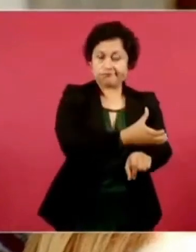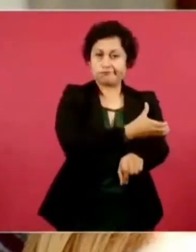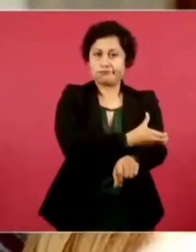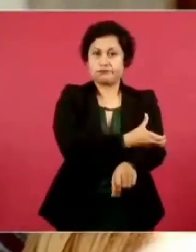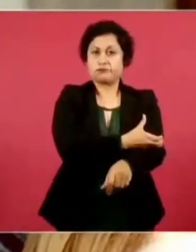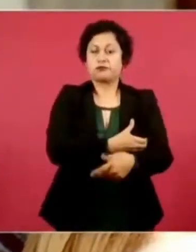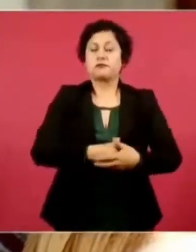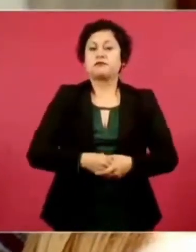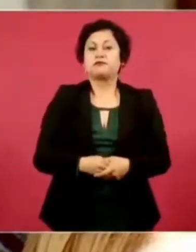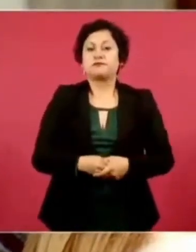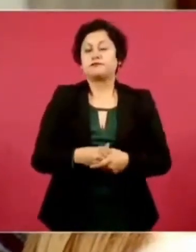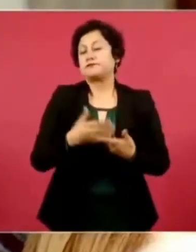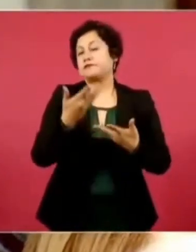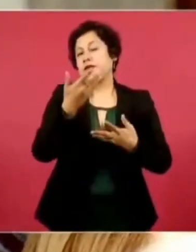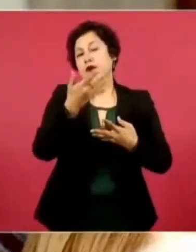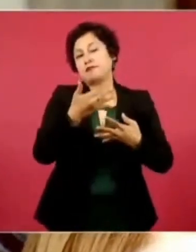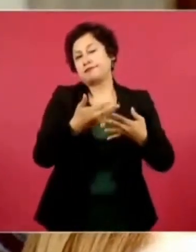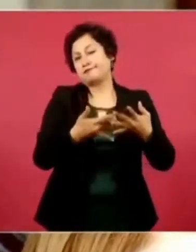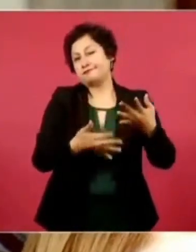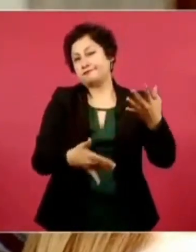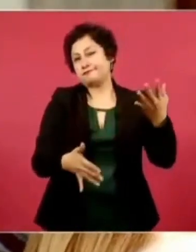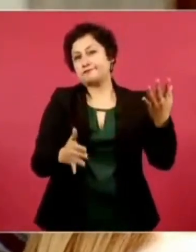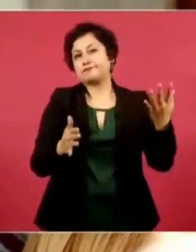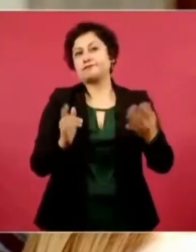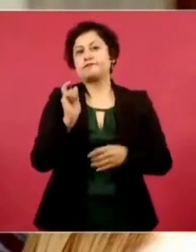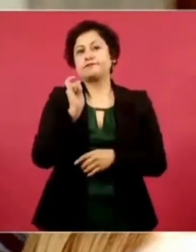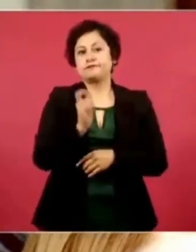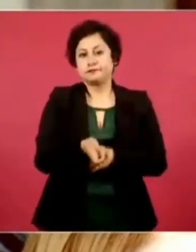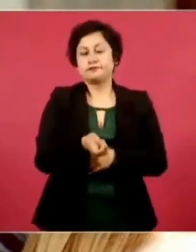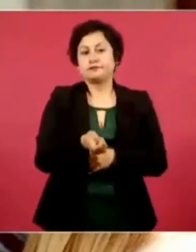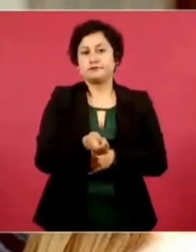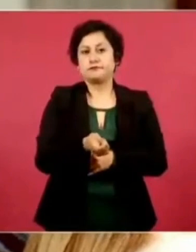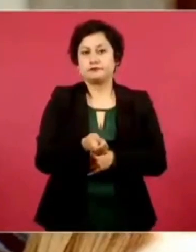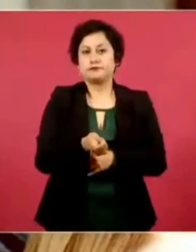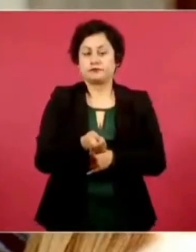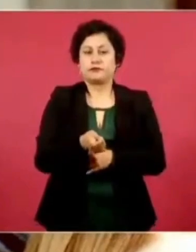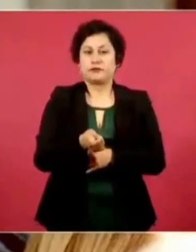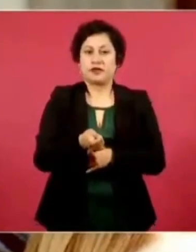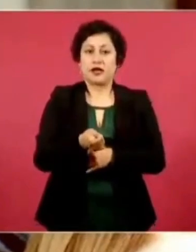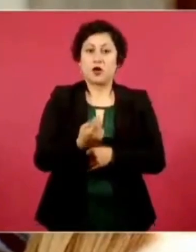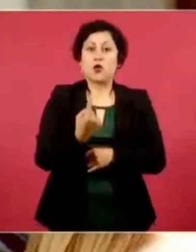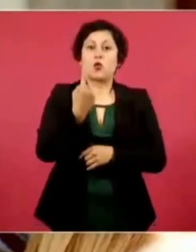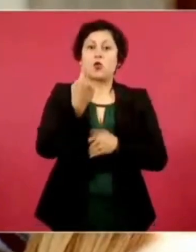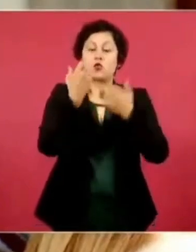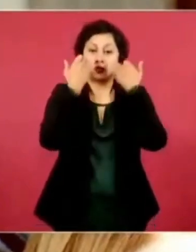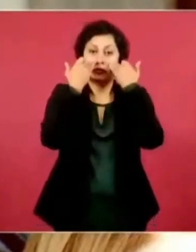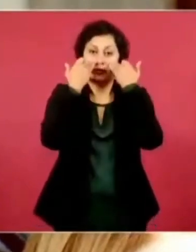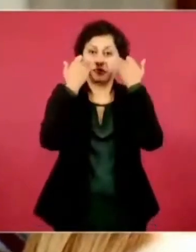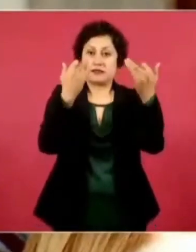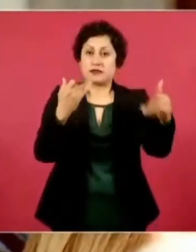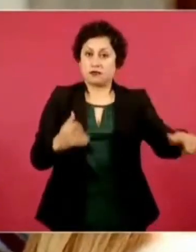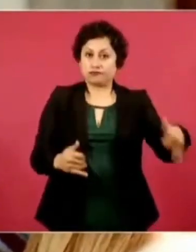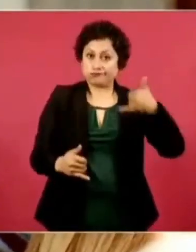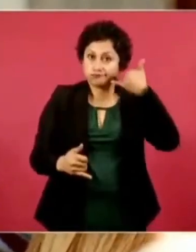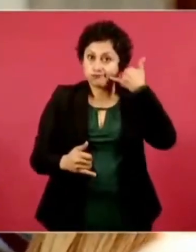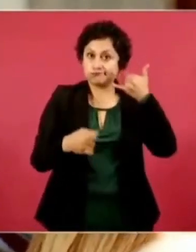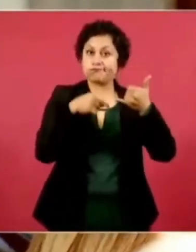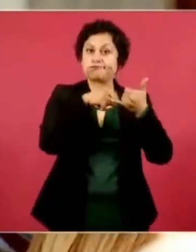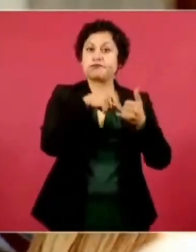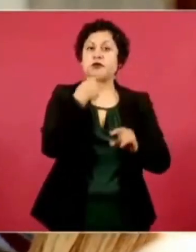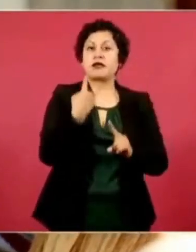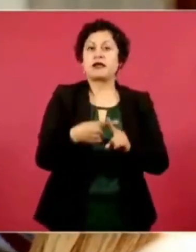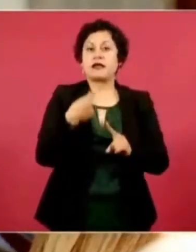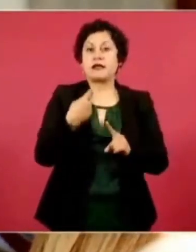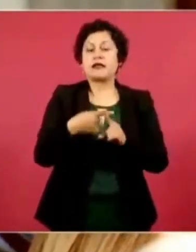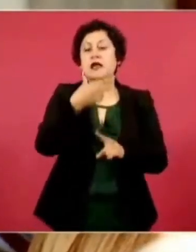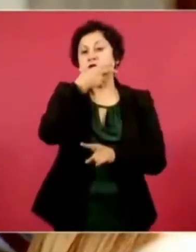De todo esto fue testigo auditivo, porque yo lo tenía en la línea, el funcionario Julio César